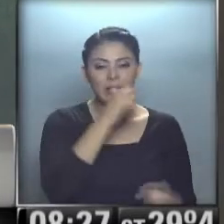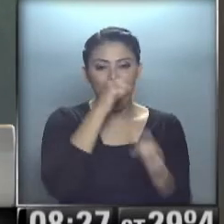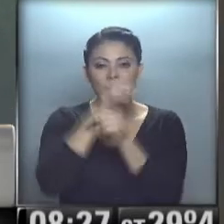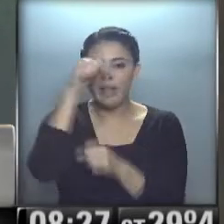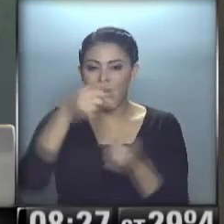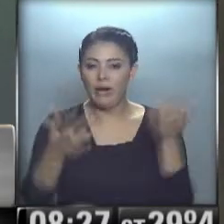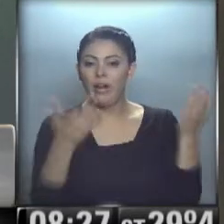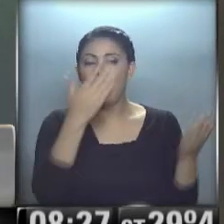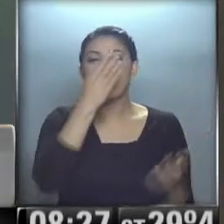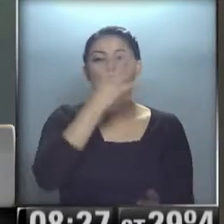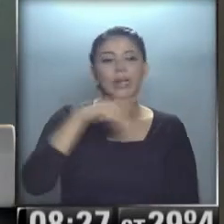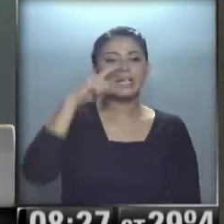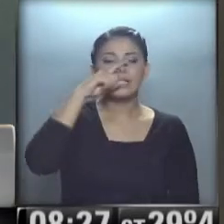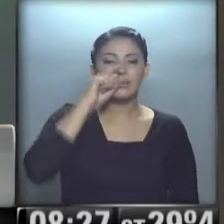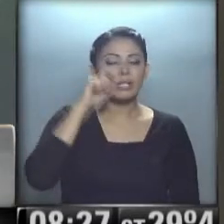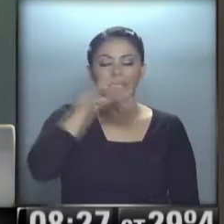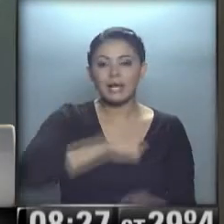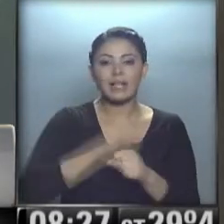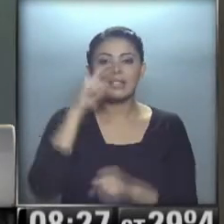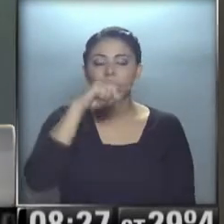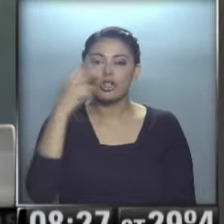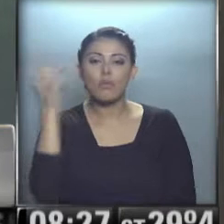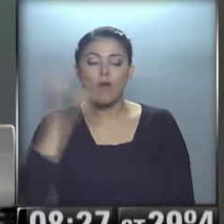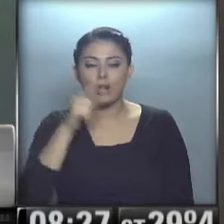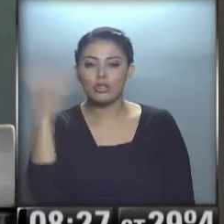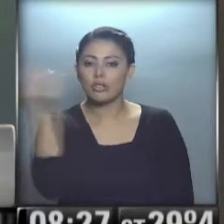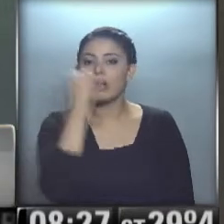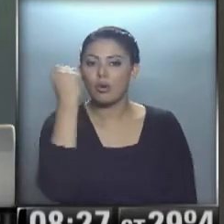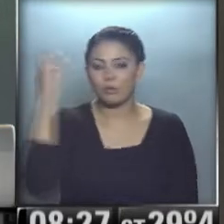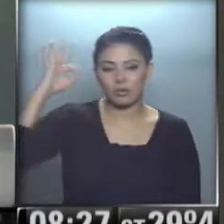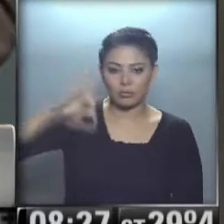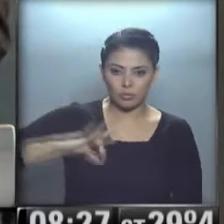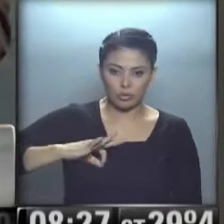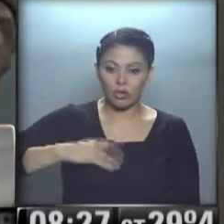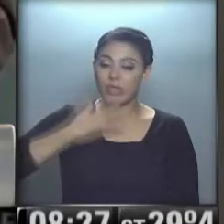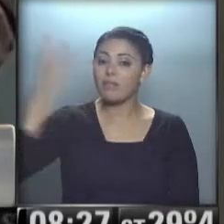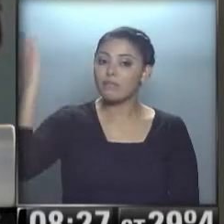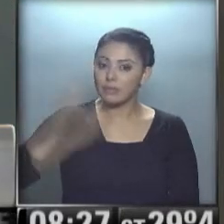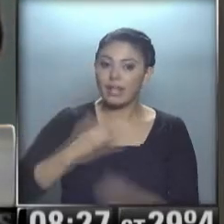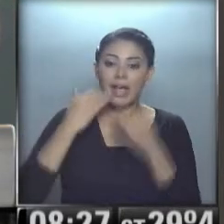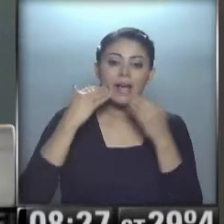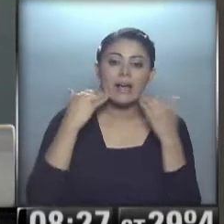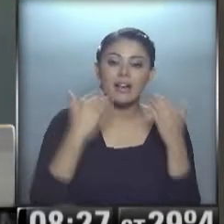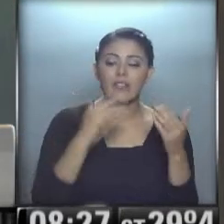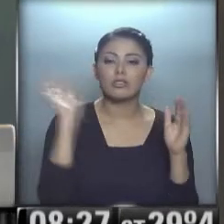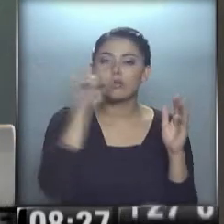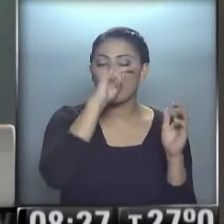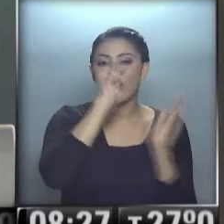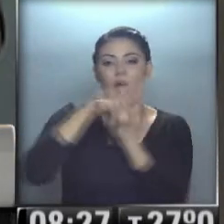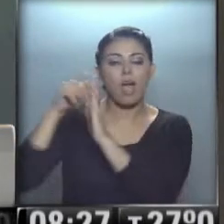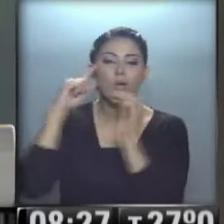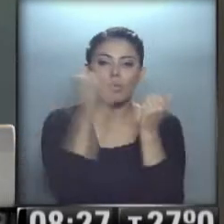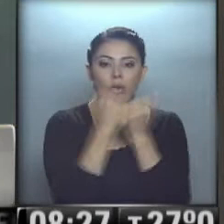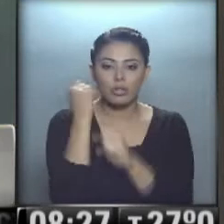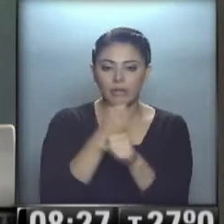efectivamente ha habido desde 47 al 72% de recuperación efectiva del salario real producto de las convenciones colectivas de trabajo, esto